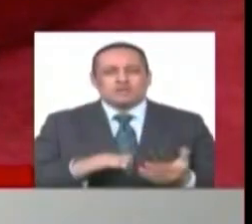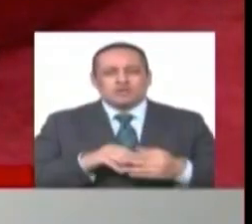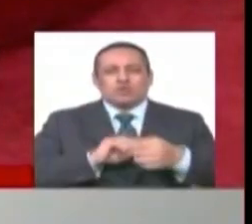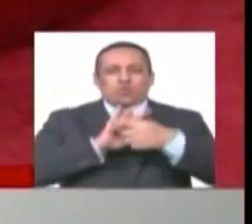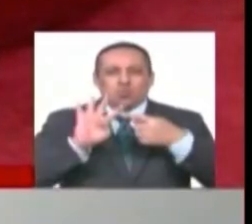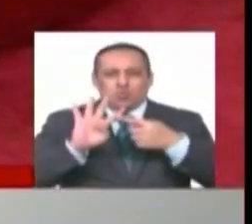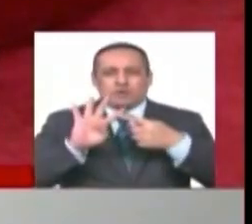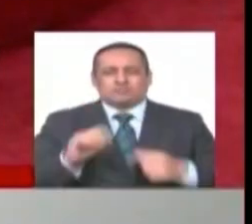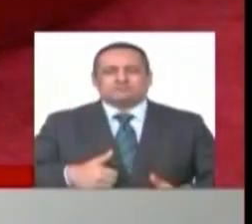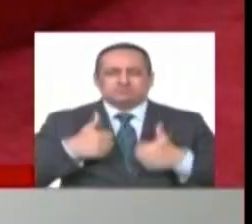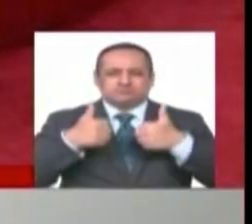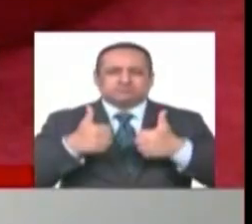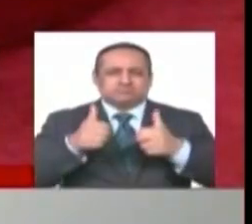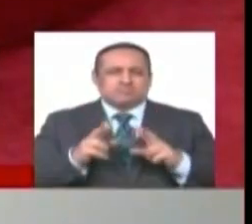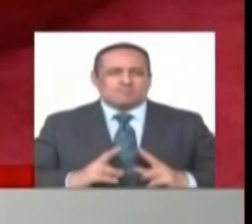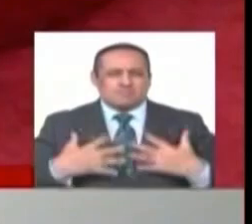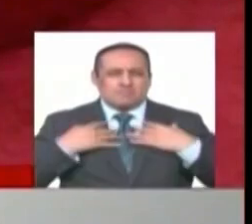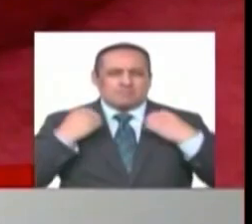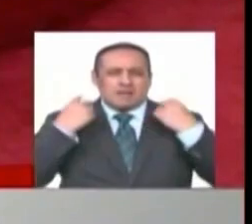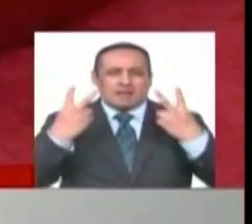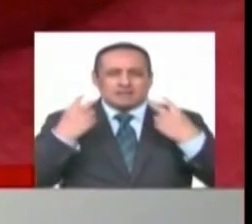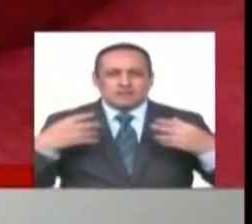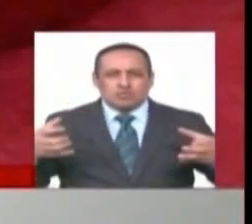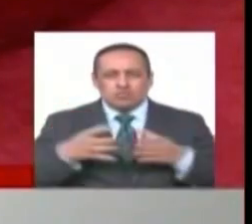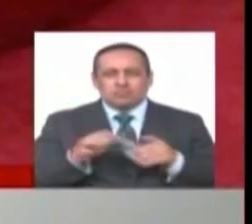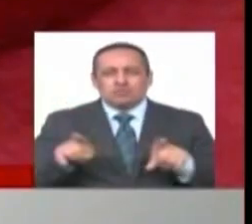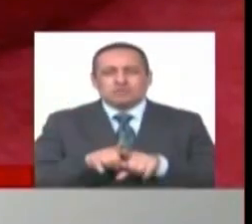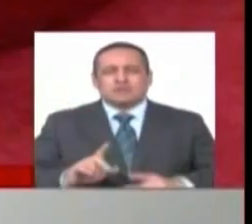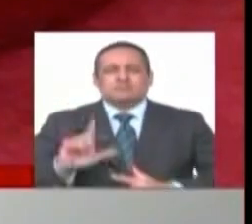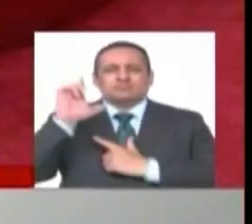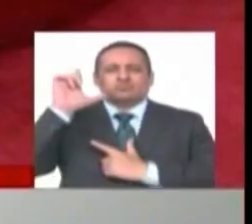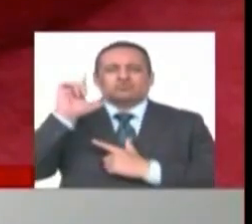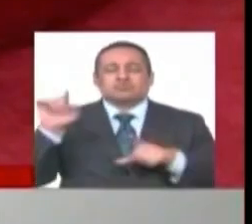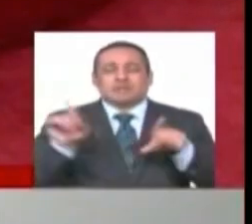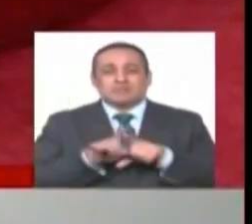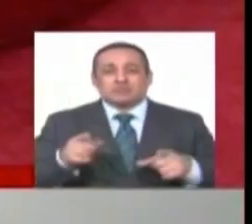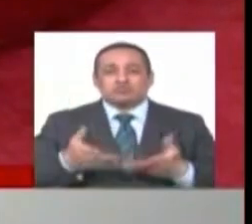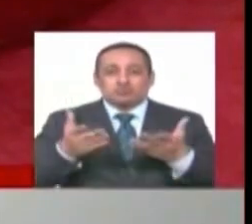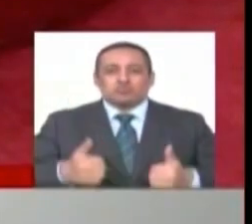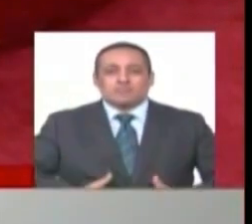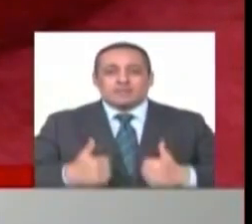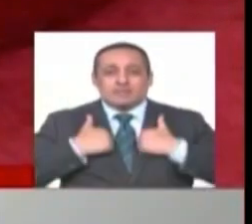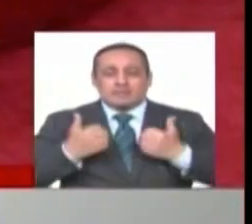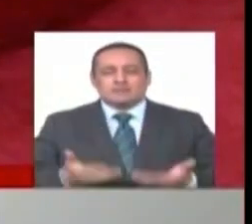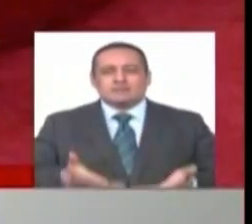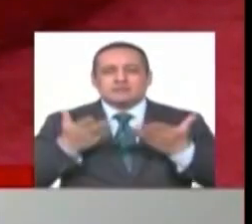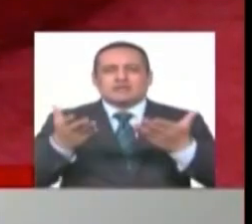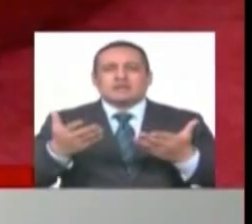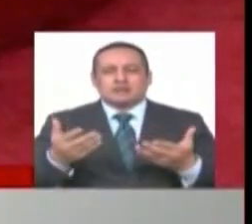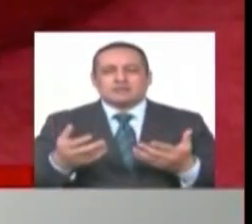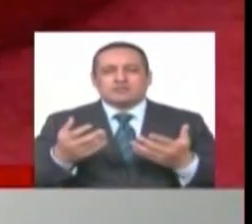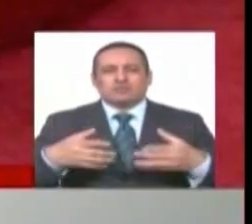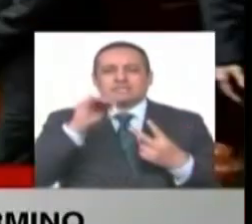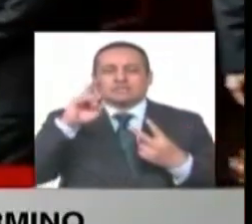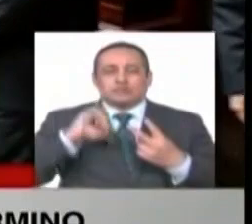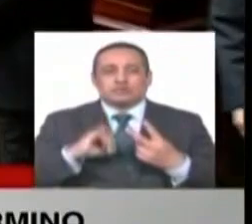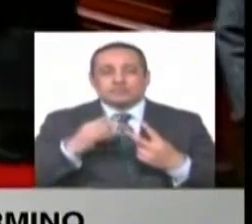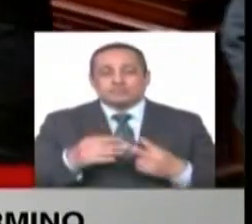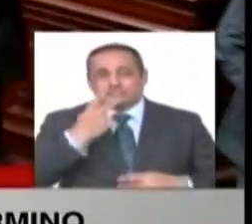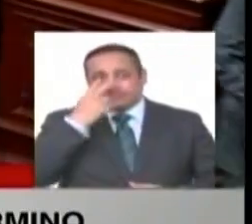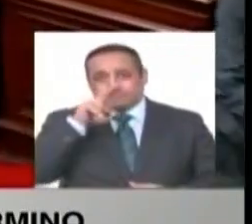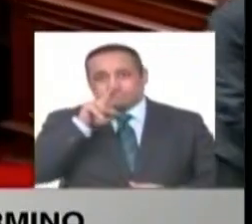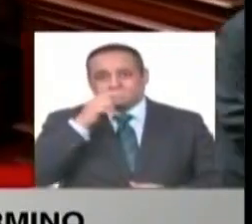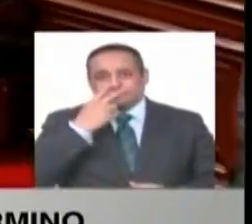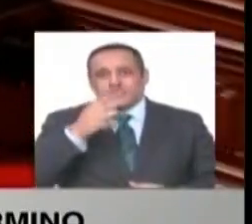de Defensa, el señor Chávez Cresta, para negociar que no prospere su vacancia. ¿Qué se sabe al respecto? ¿Tiene pruebas?